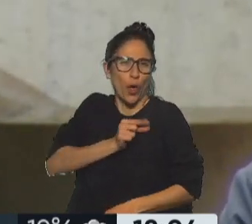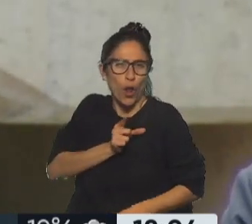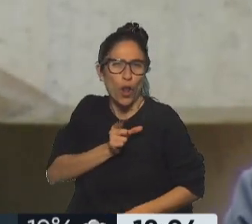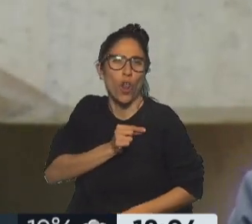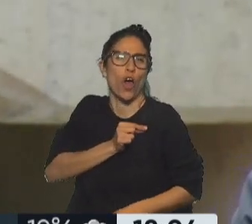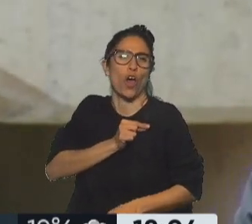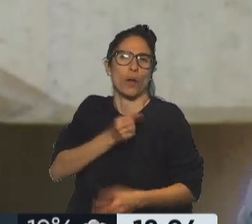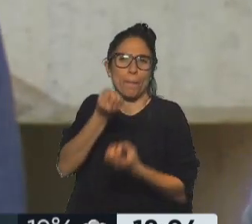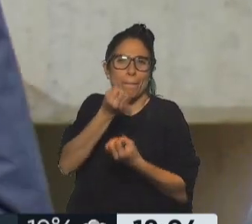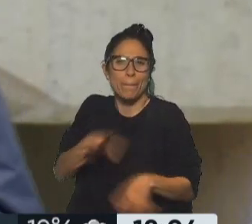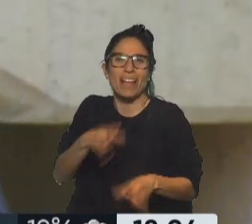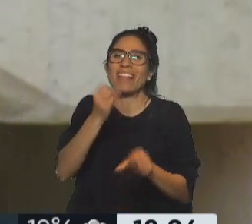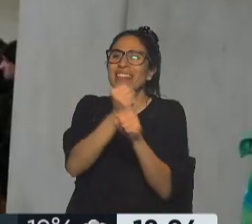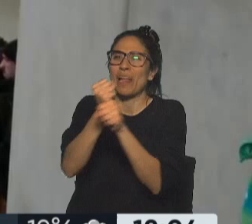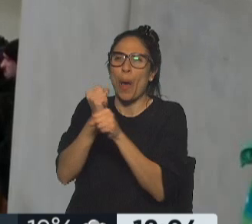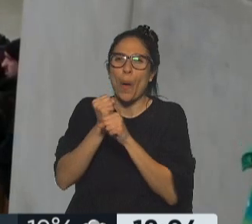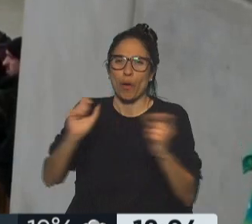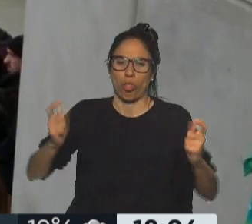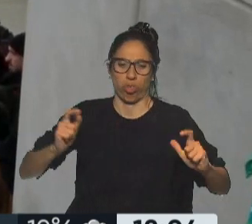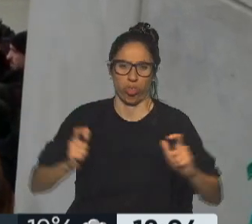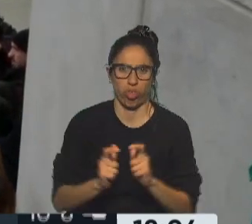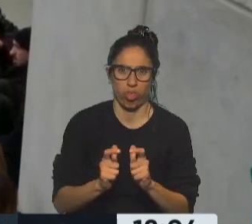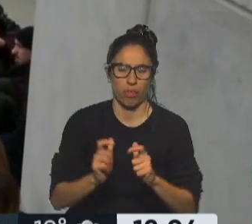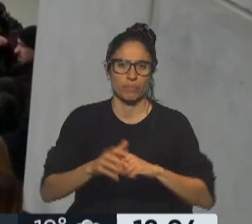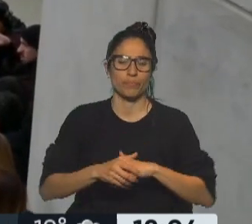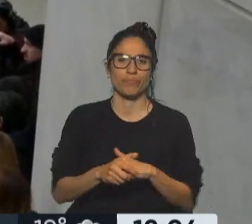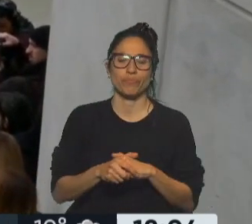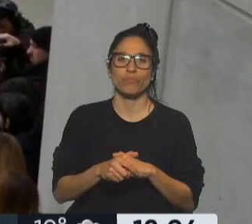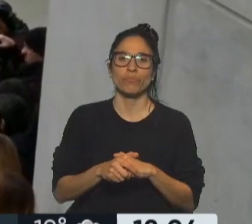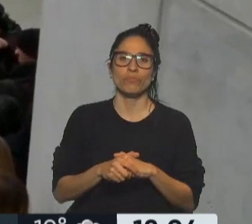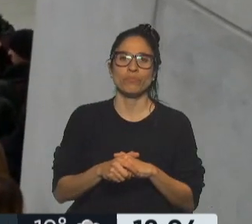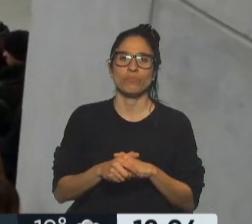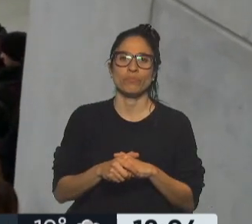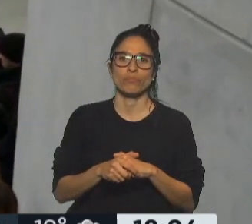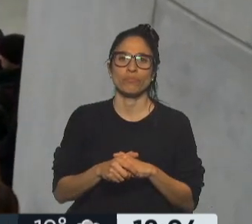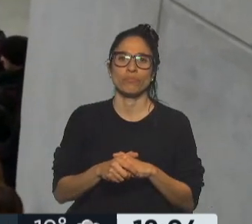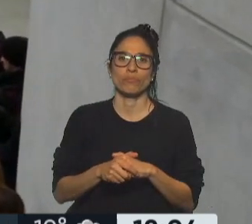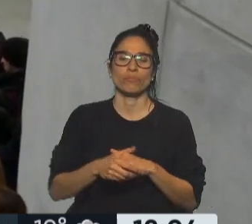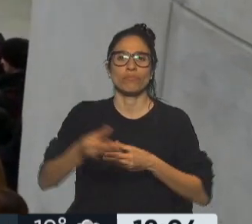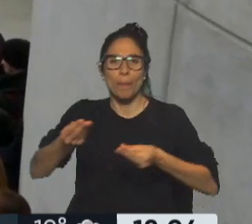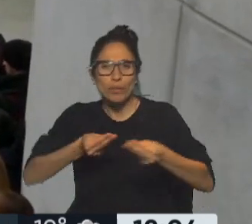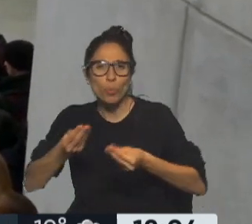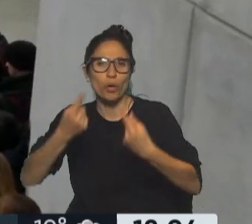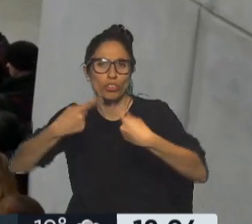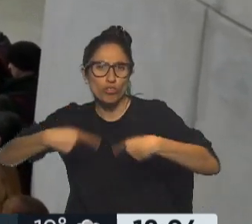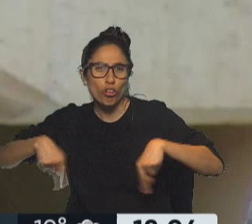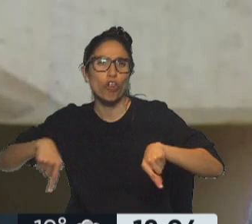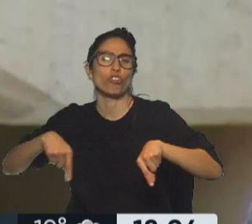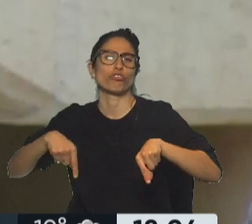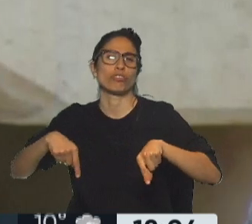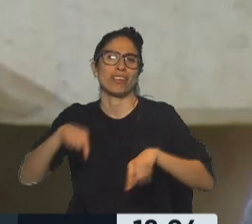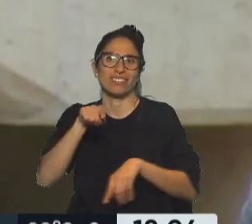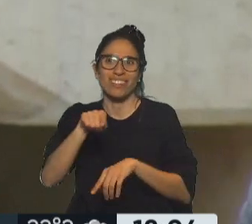está la pérdida de puesto de trabajo para atrás está la pérdida de poder adquisitivo Nuestro camino